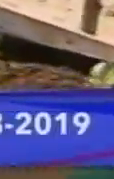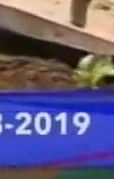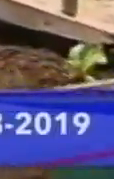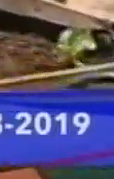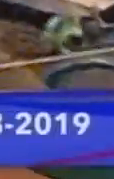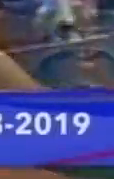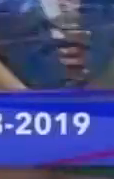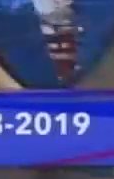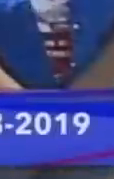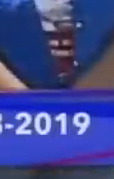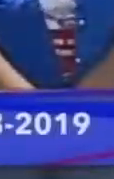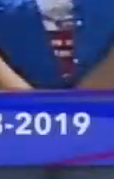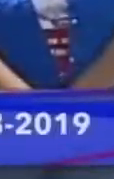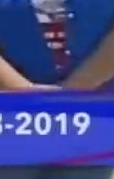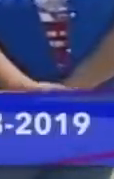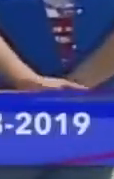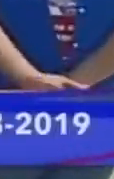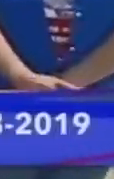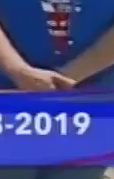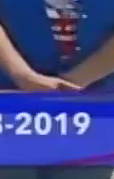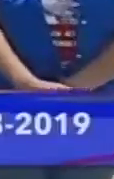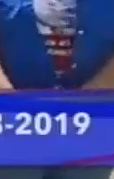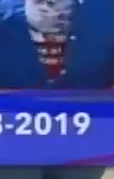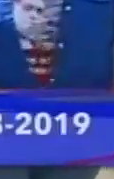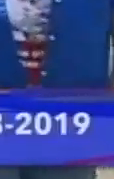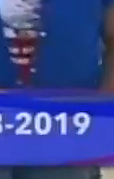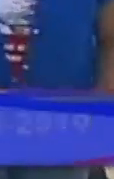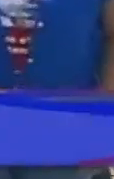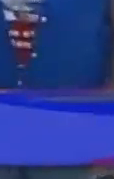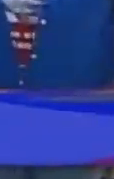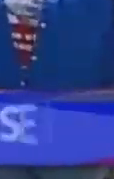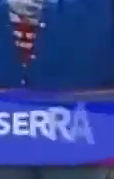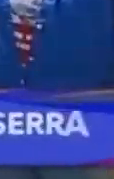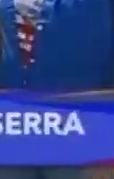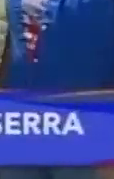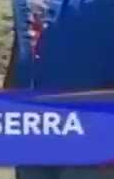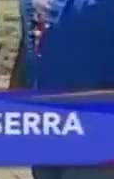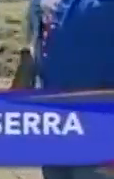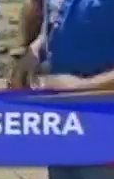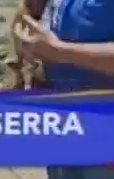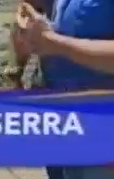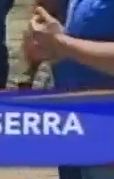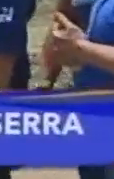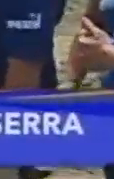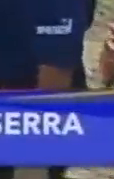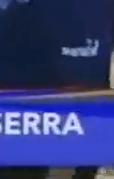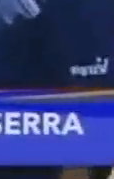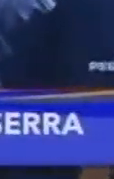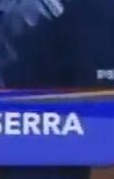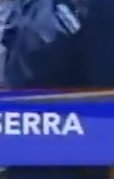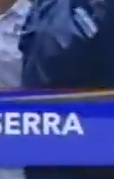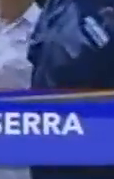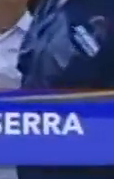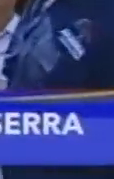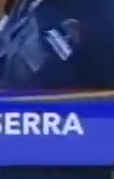logrado incorporar estudiantes, brigadistas Robert Serra, en el marco de la escolarización que usted tanto